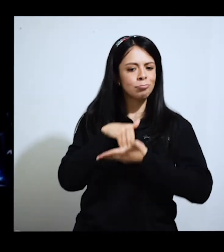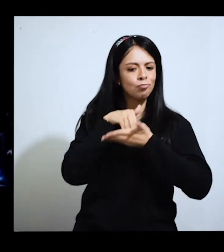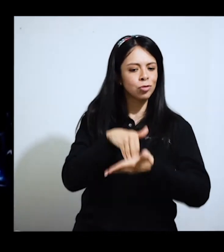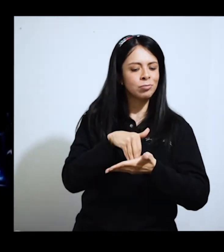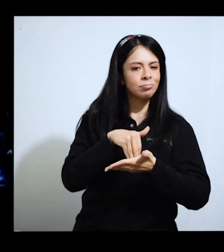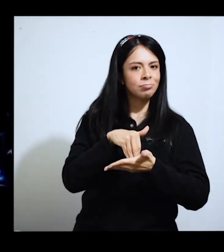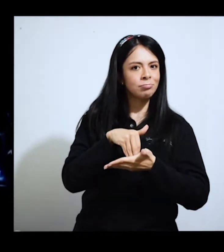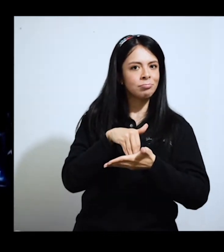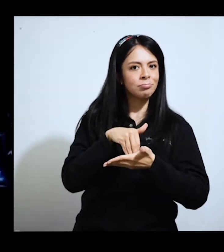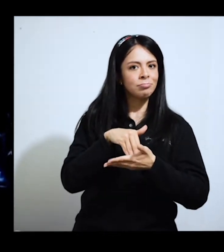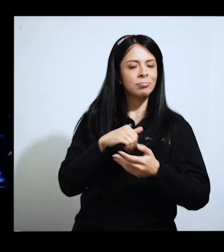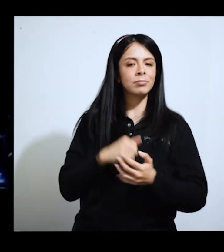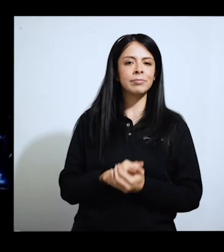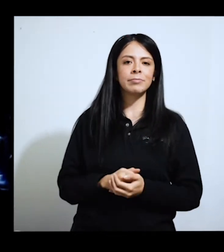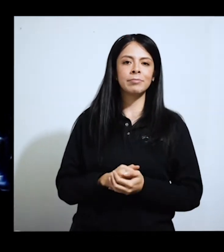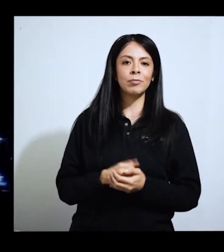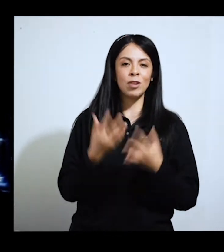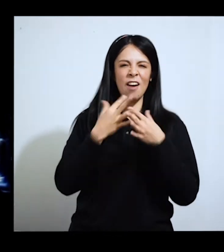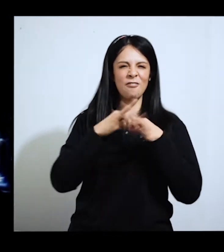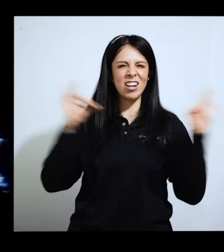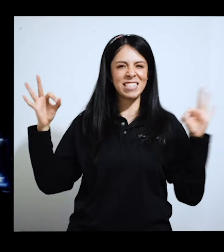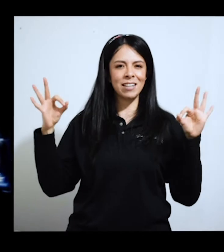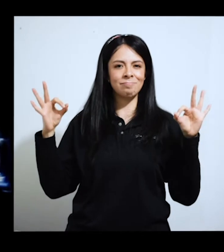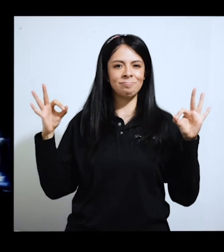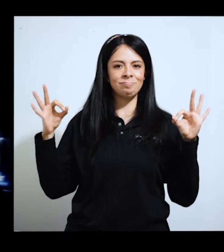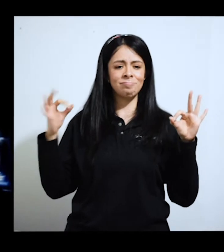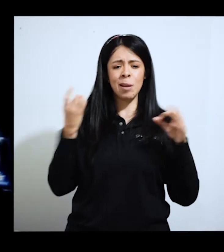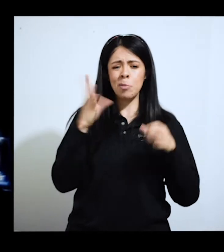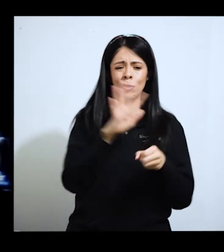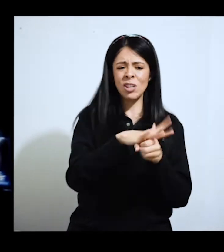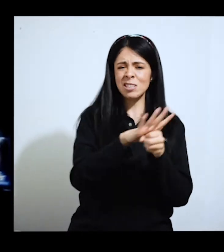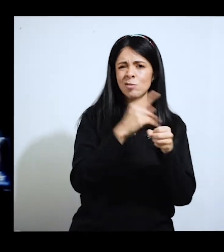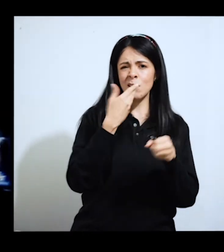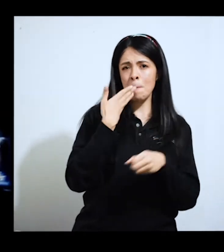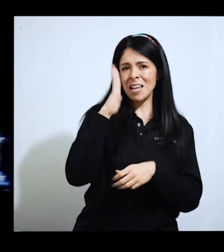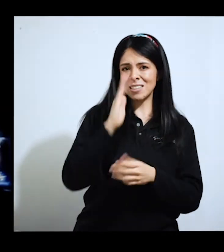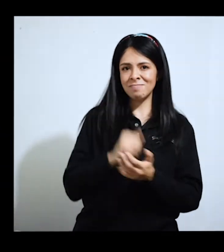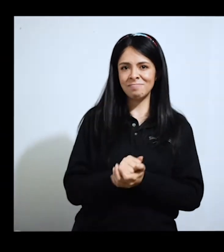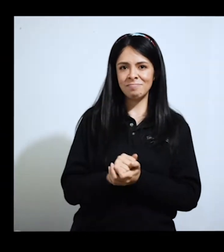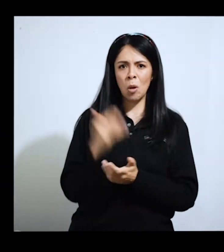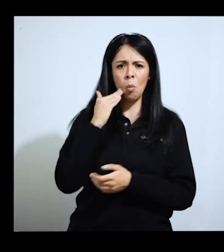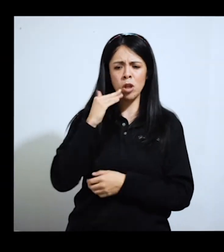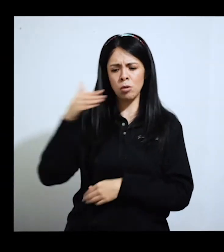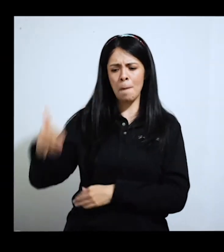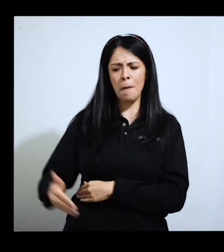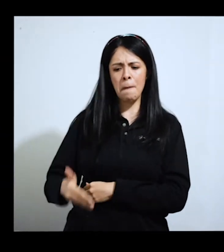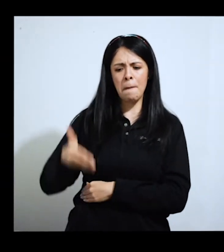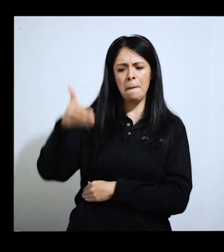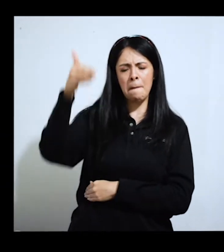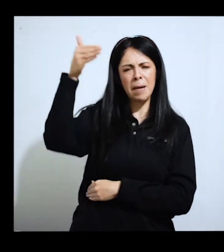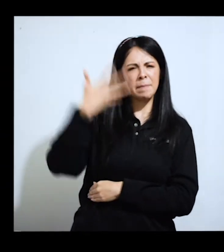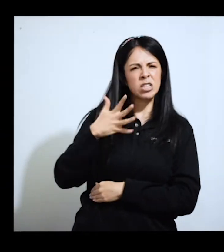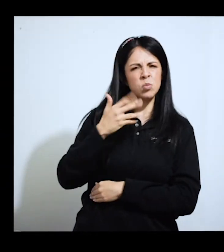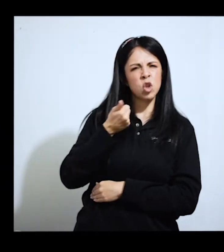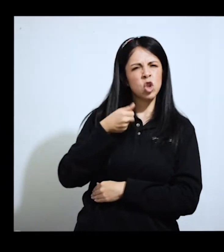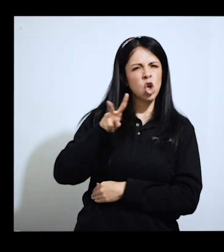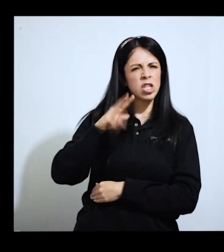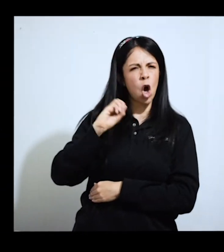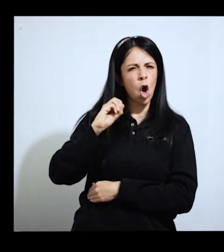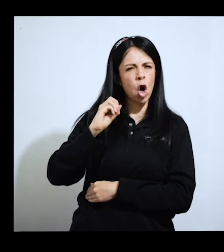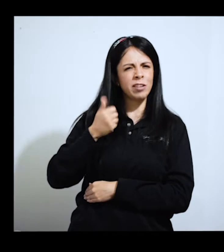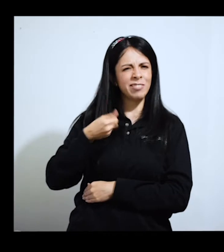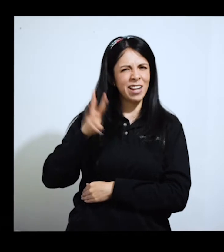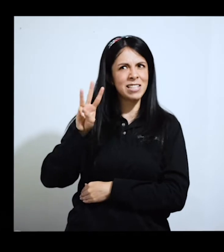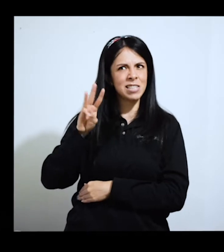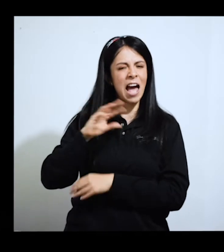y que siempre me mantuvo con fuerza fue una frase que decía: esto también pasará. Ya de grande, cuando empezaron a pasar situaciones, como desde los